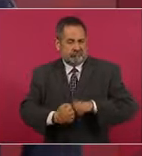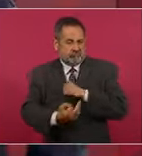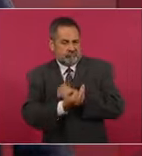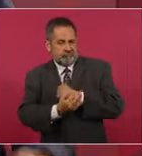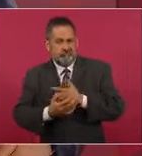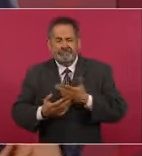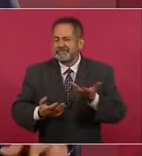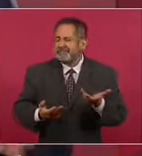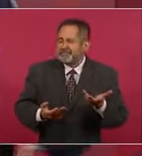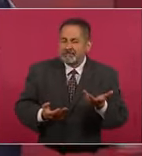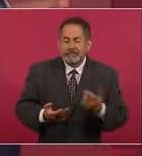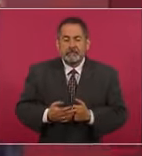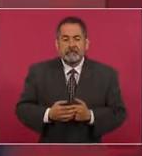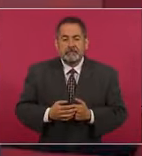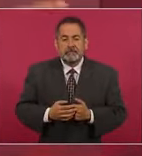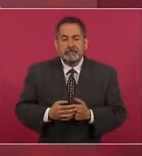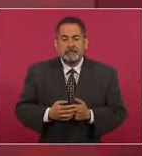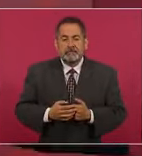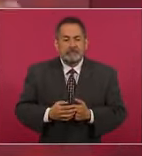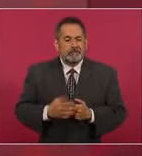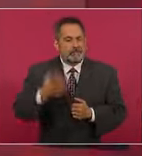que se dividieran